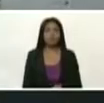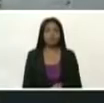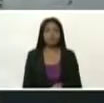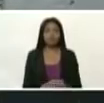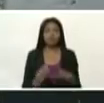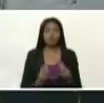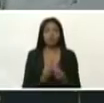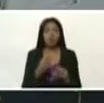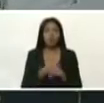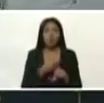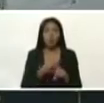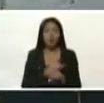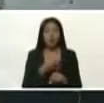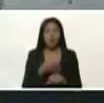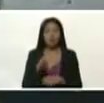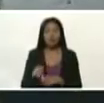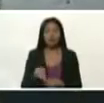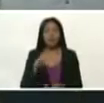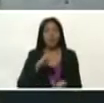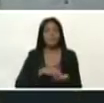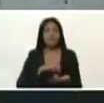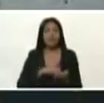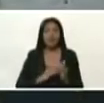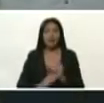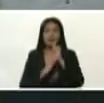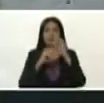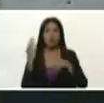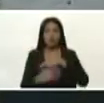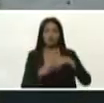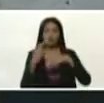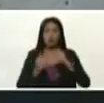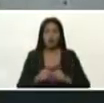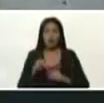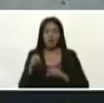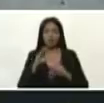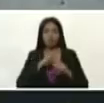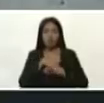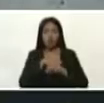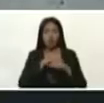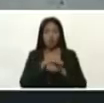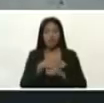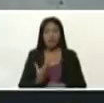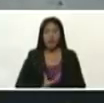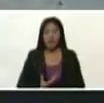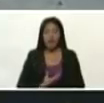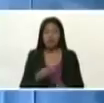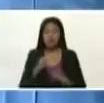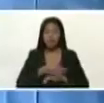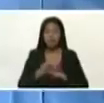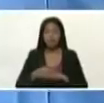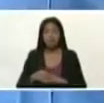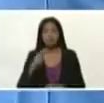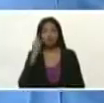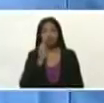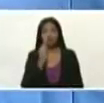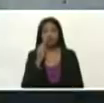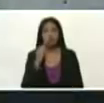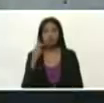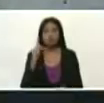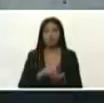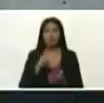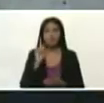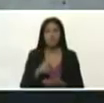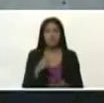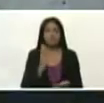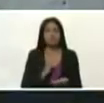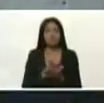el gobernador del estado Miranda, este líder revolucionario, Héctor Rodríguez, el alcalde de acá del municipio Sucre, Petare,